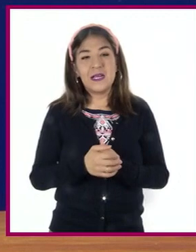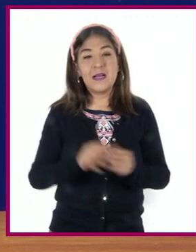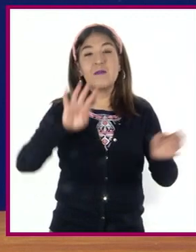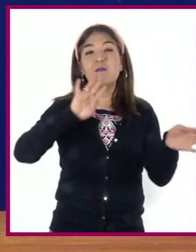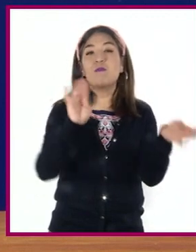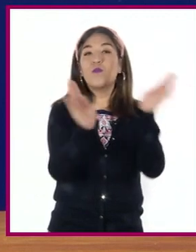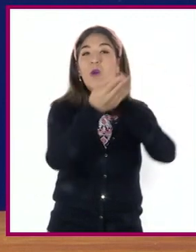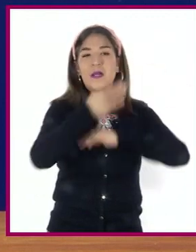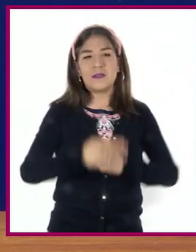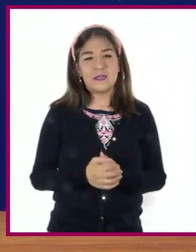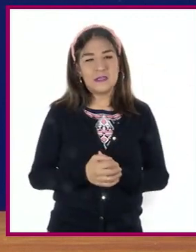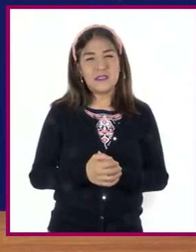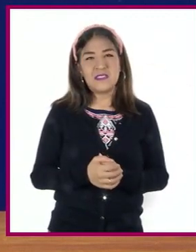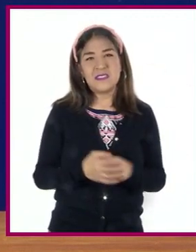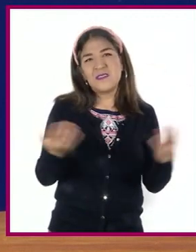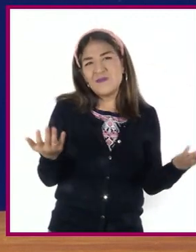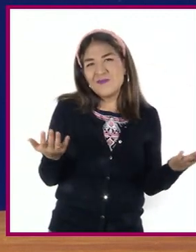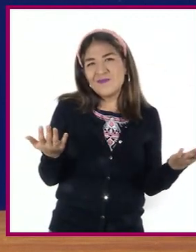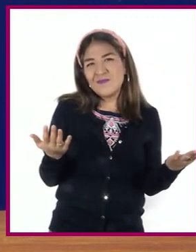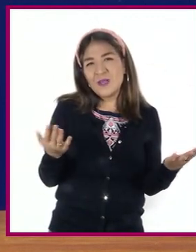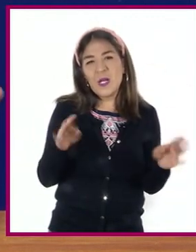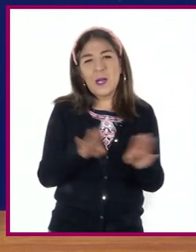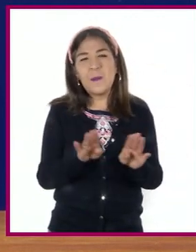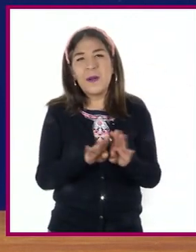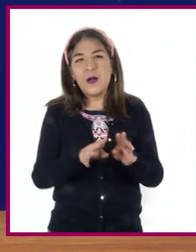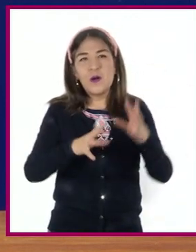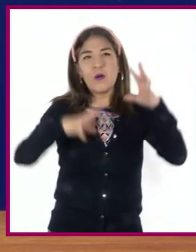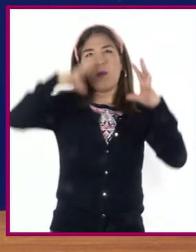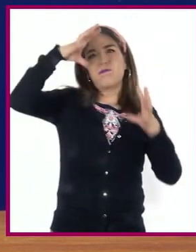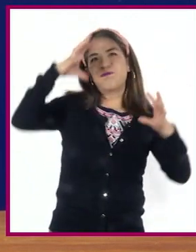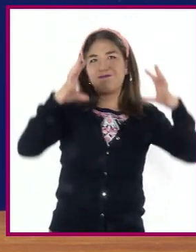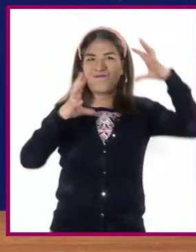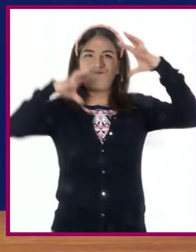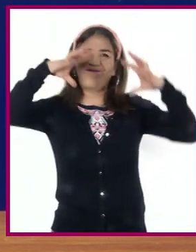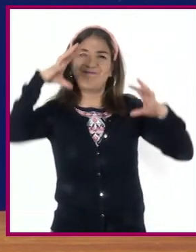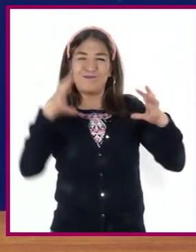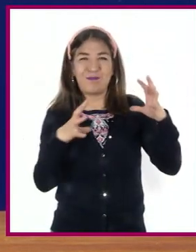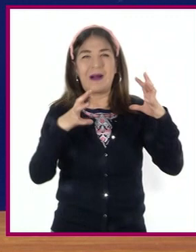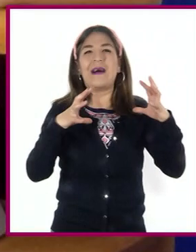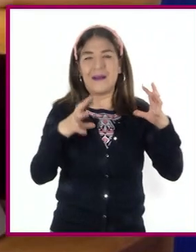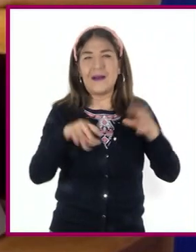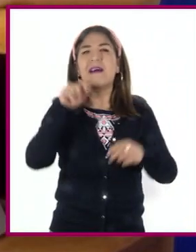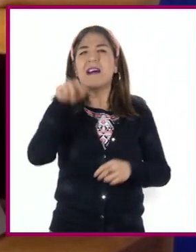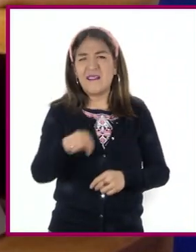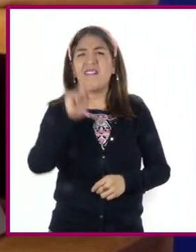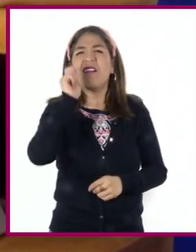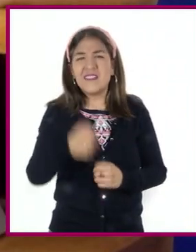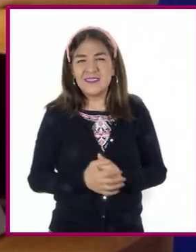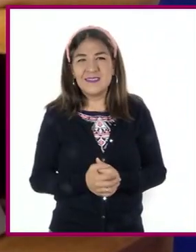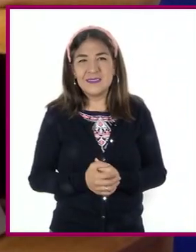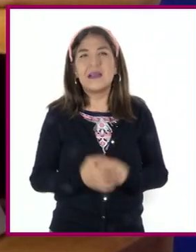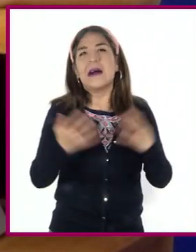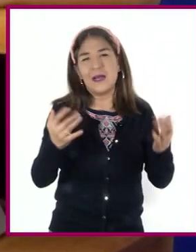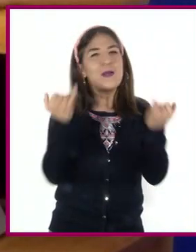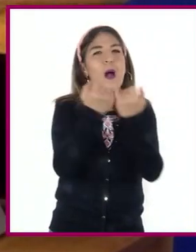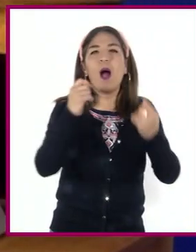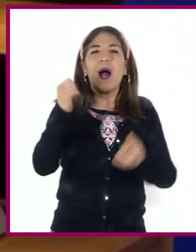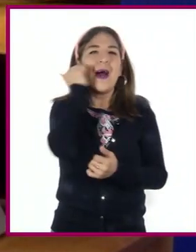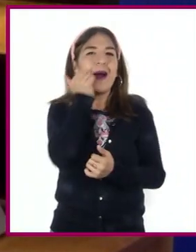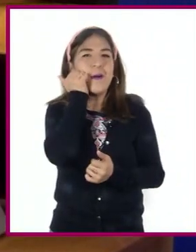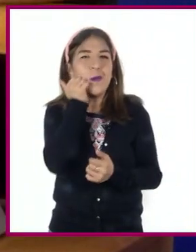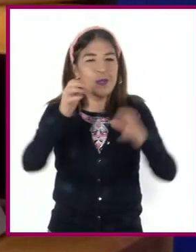en lugar de decir los recuerdos te perturbaban, el poeta dice, y las hojas